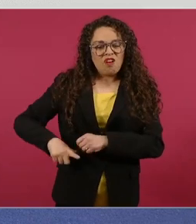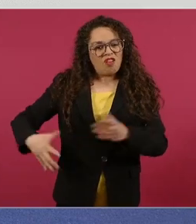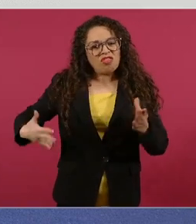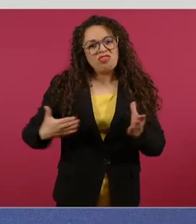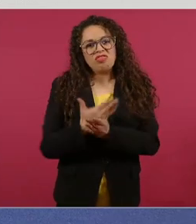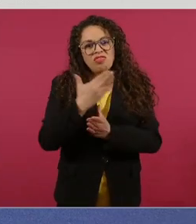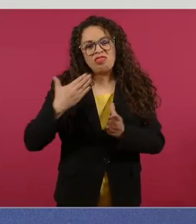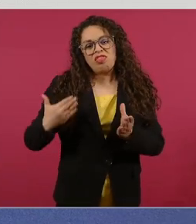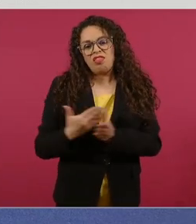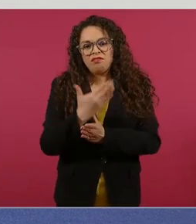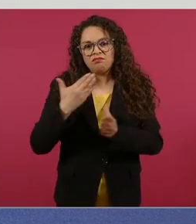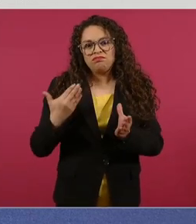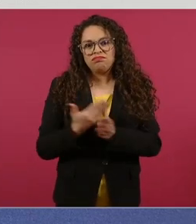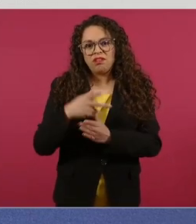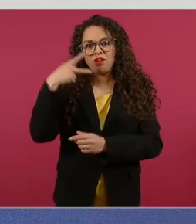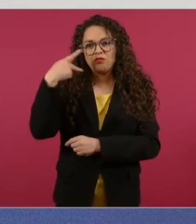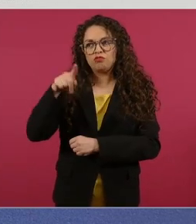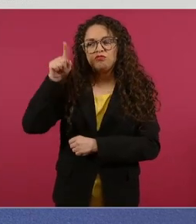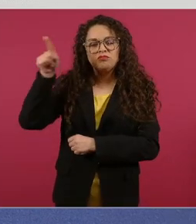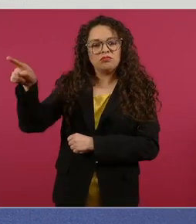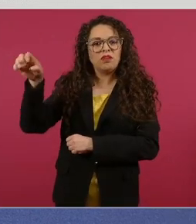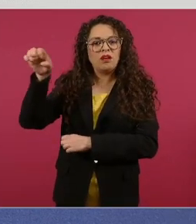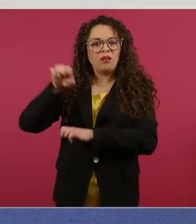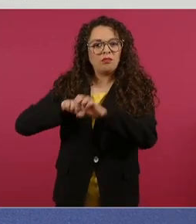y de sus agencias,